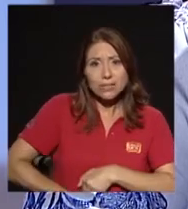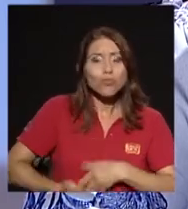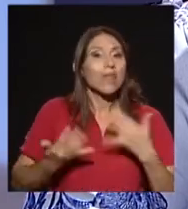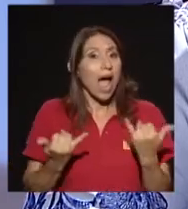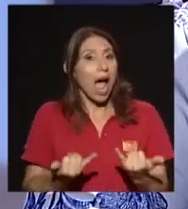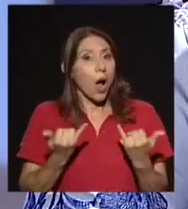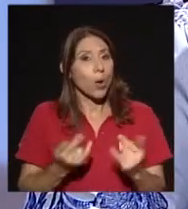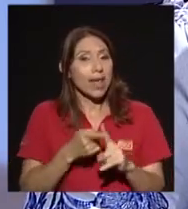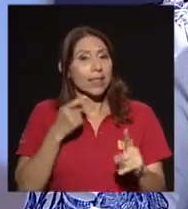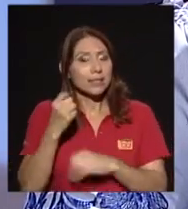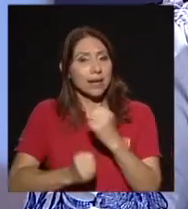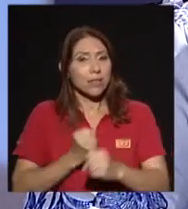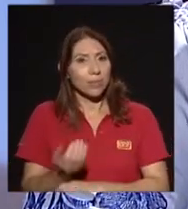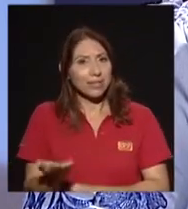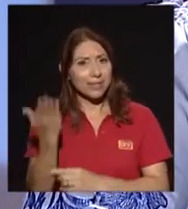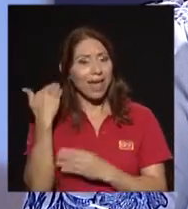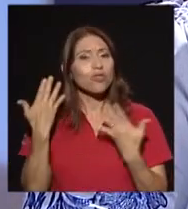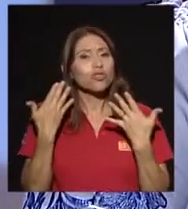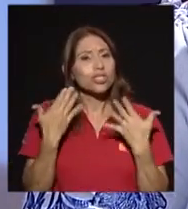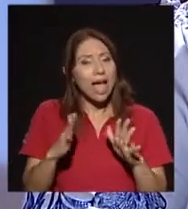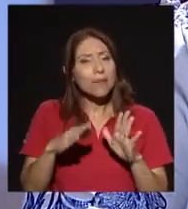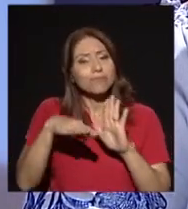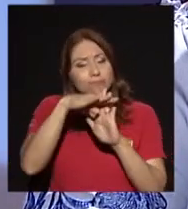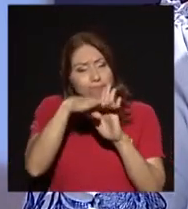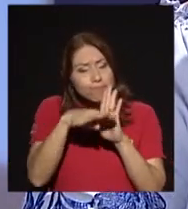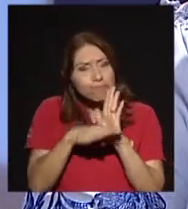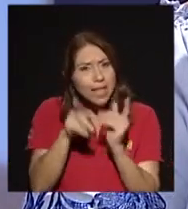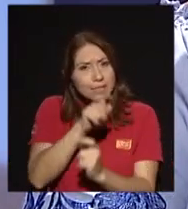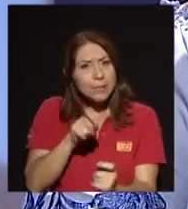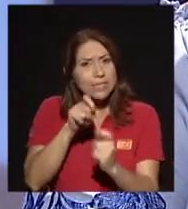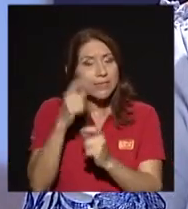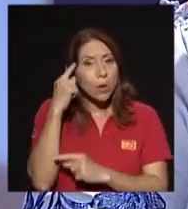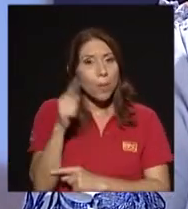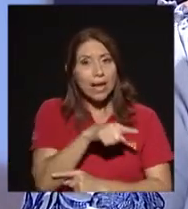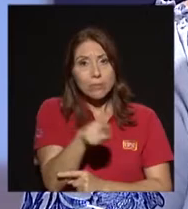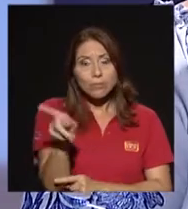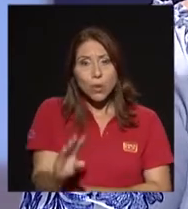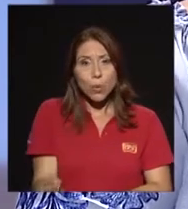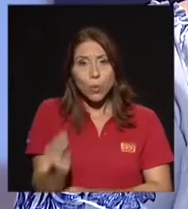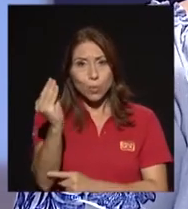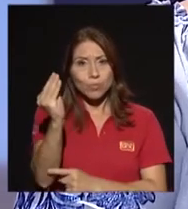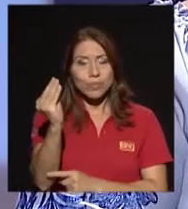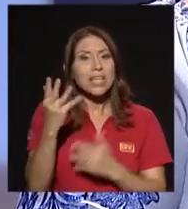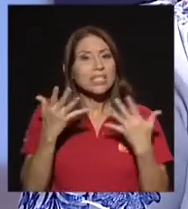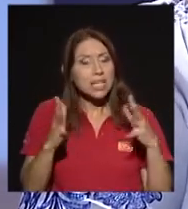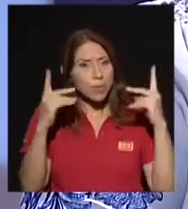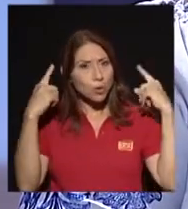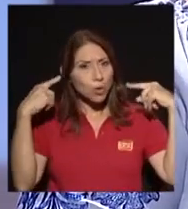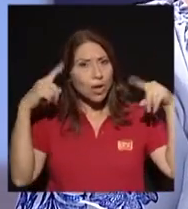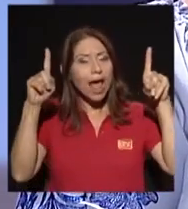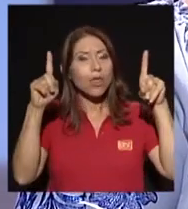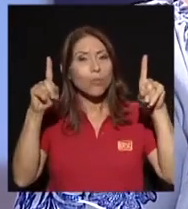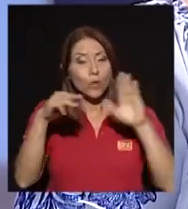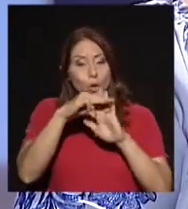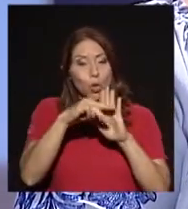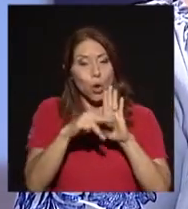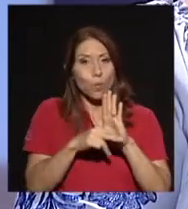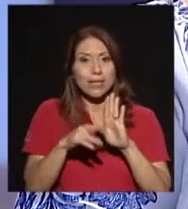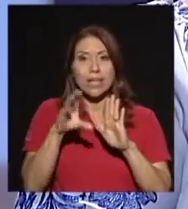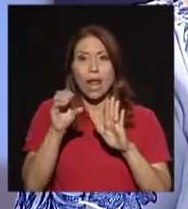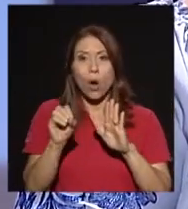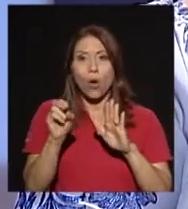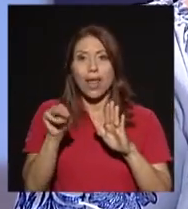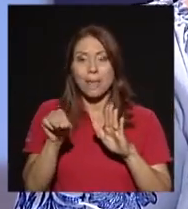se viene trabajando en lineamientos específicos para esta población, y hemos logrado que en esta, y dentro de las normas de la OMS y demás,